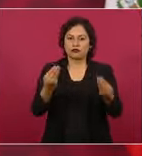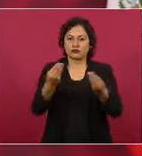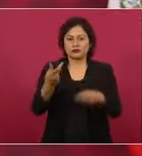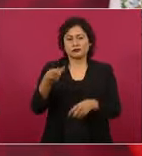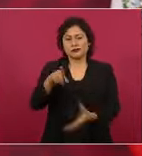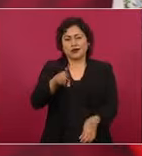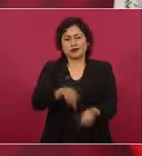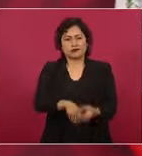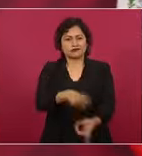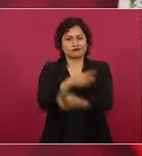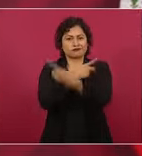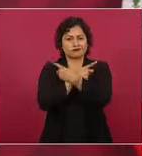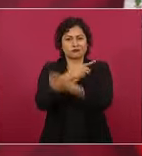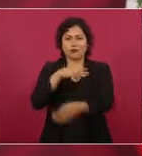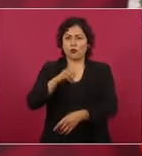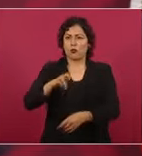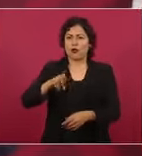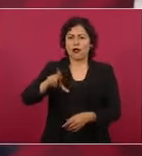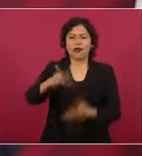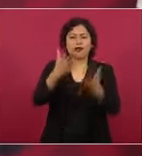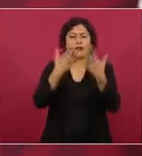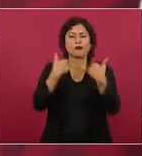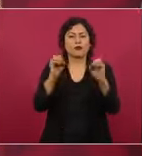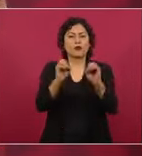inmorales, porque